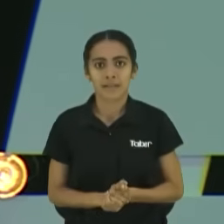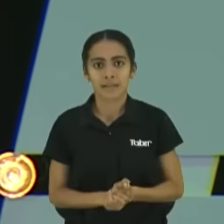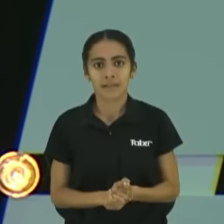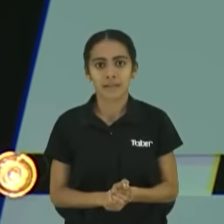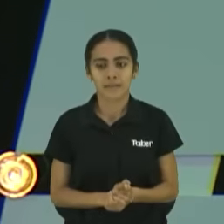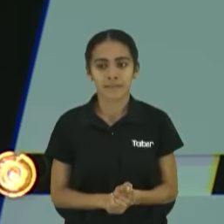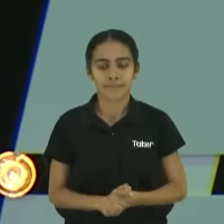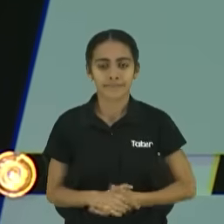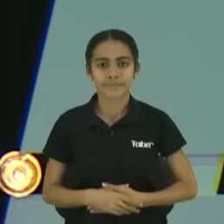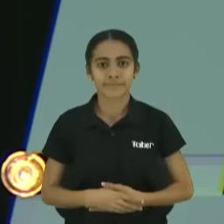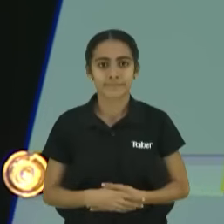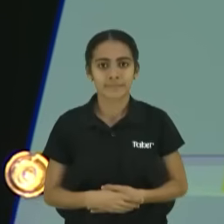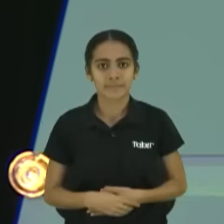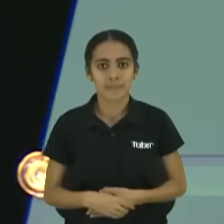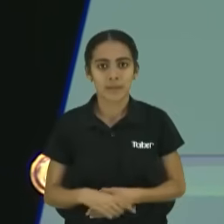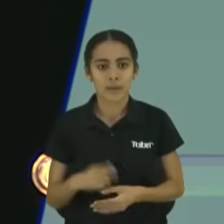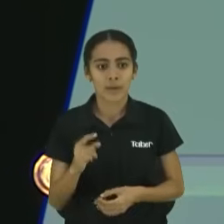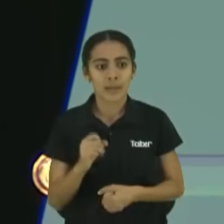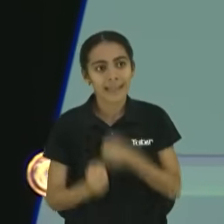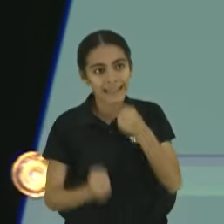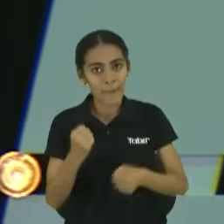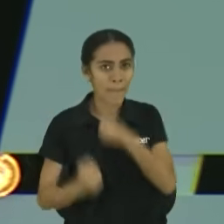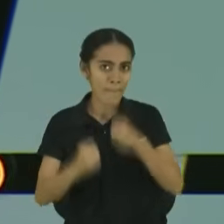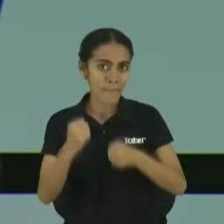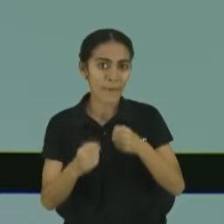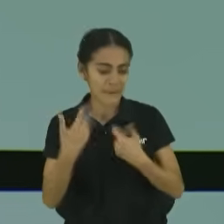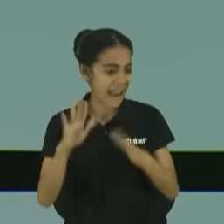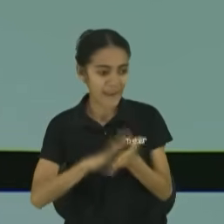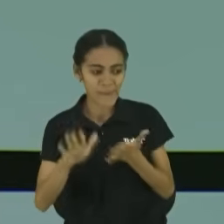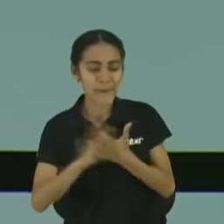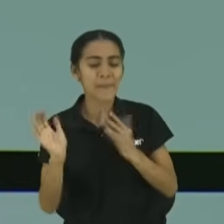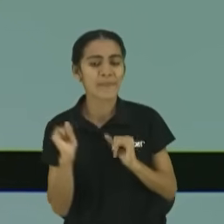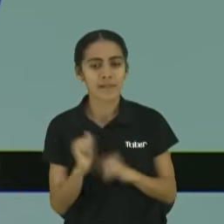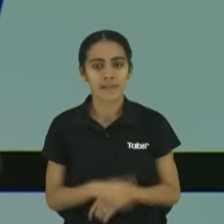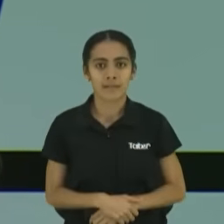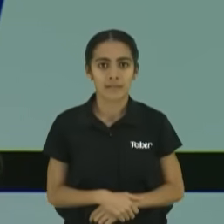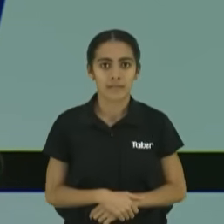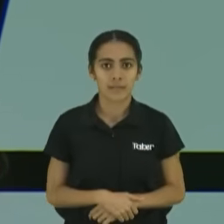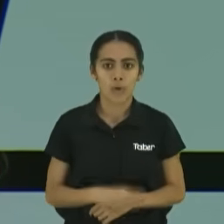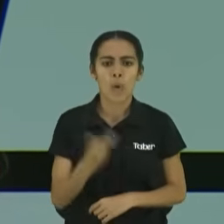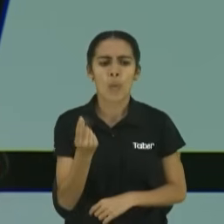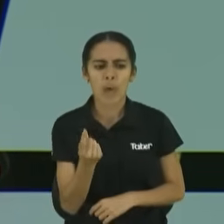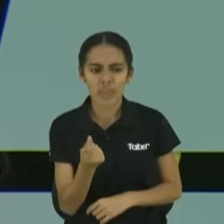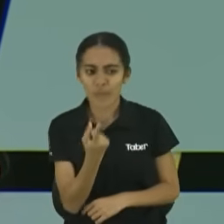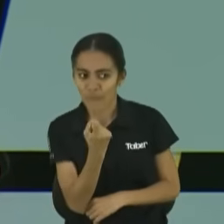darme cuerda, ¿verdad? Y yo, me lo compro. Y ya me decía, ¿cuánto te falta?